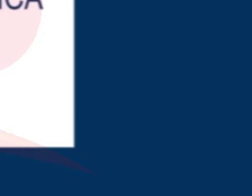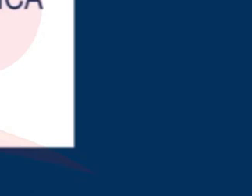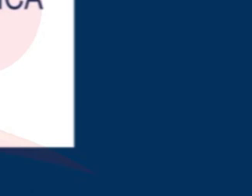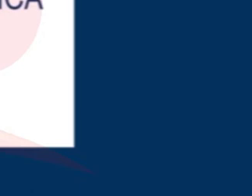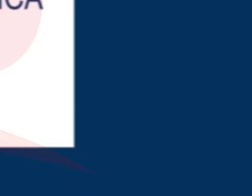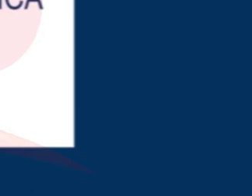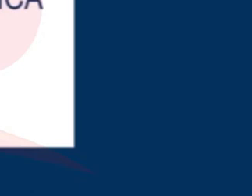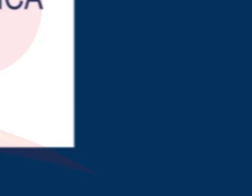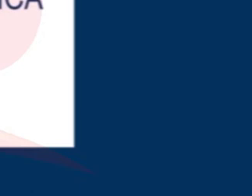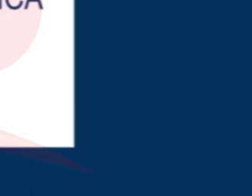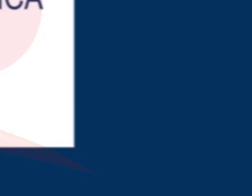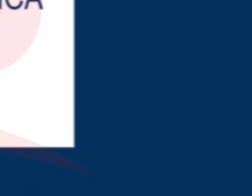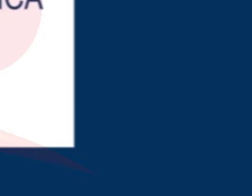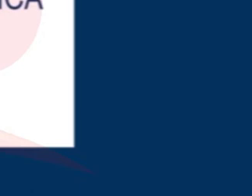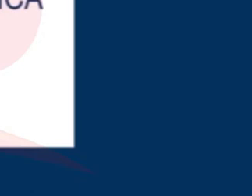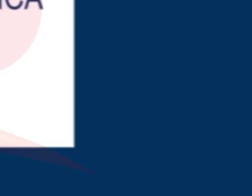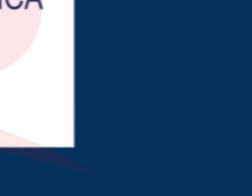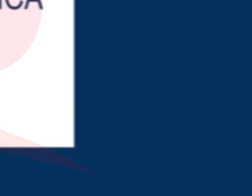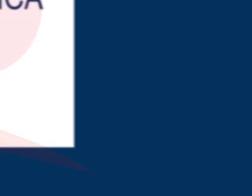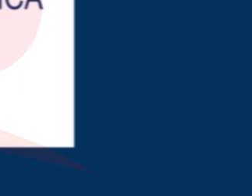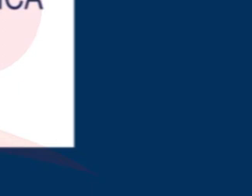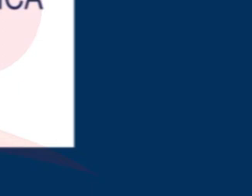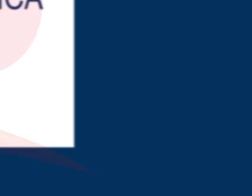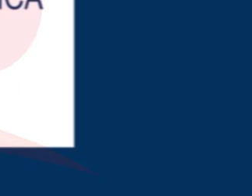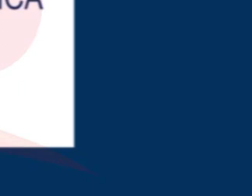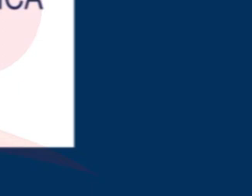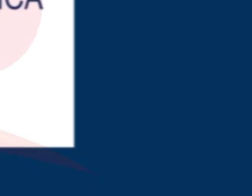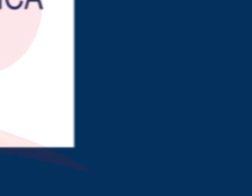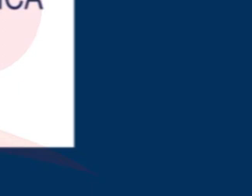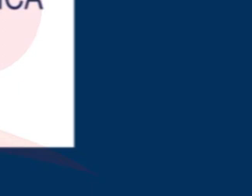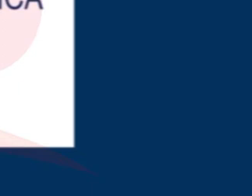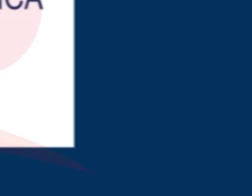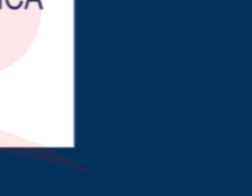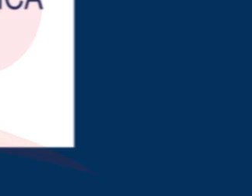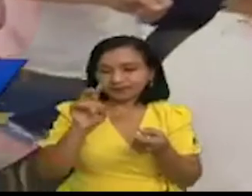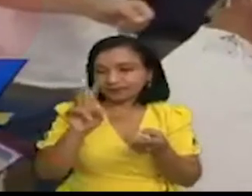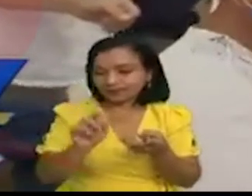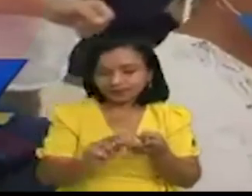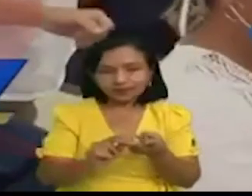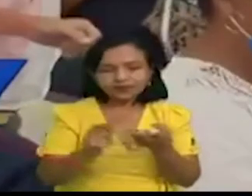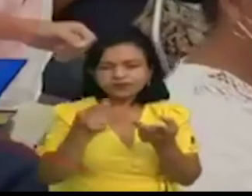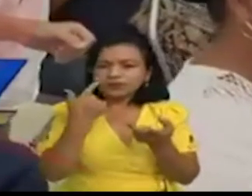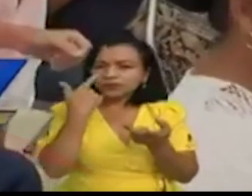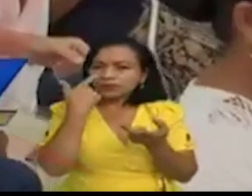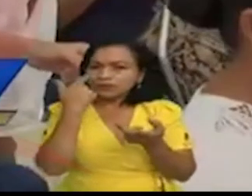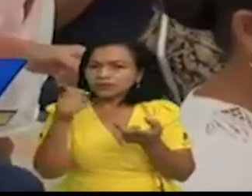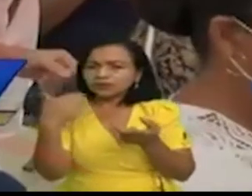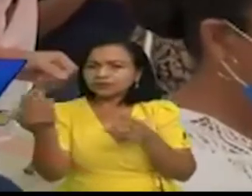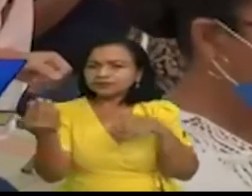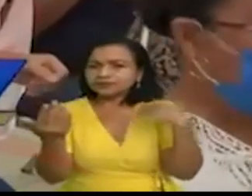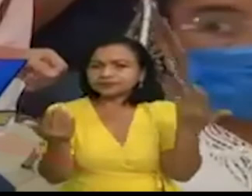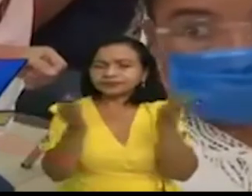Especiales a las 7 de la mañana. Siempre agradecido a Dios y agradecido a